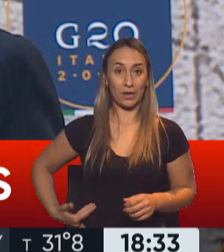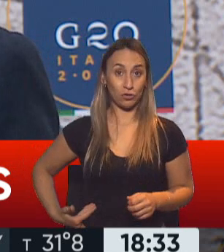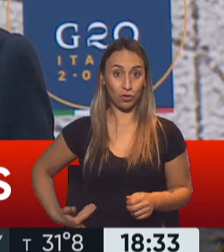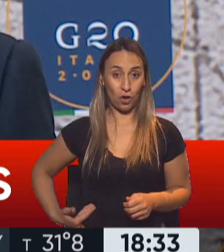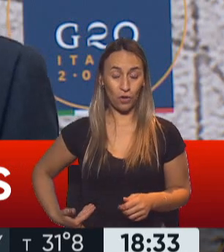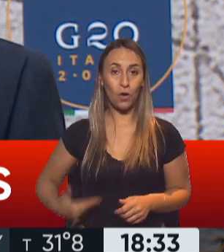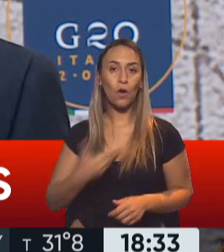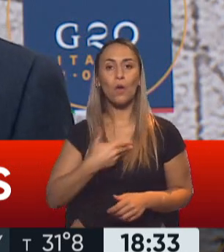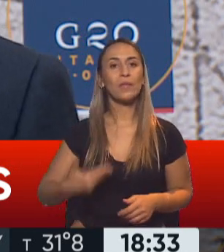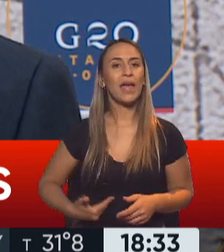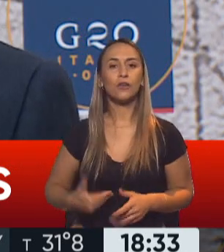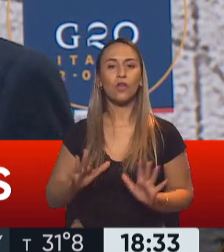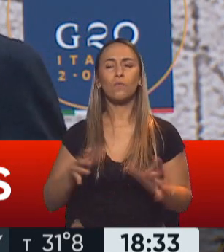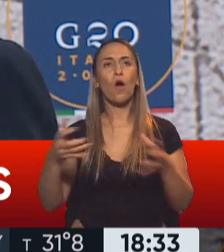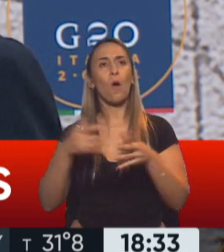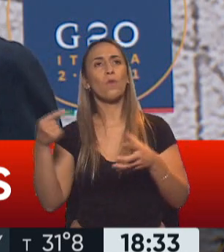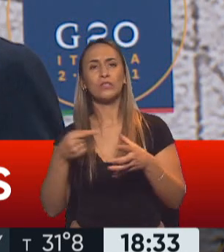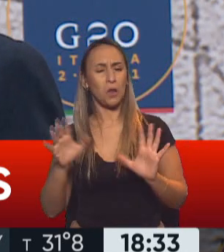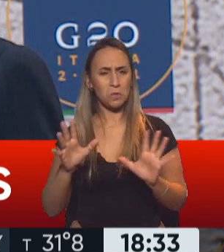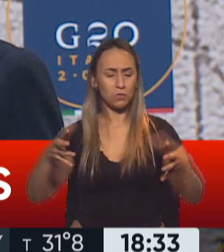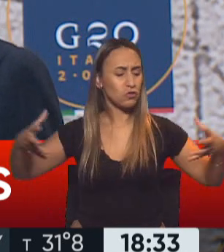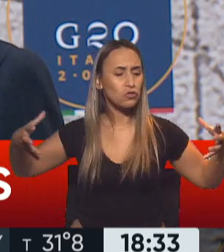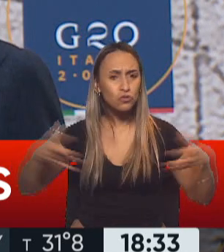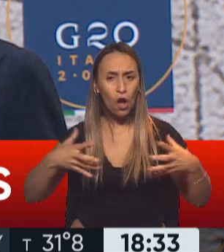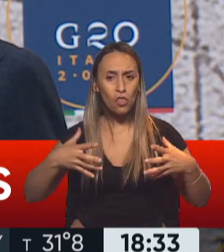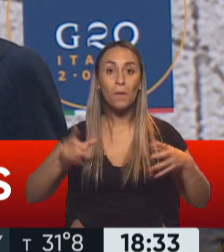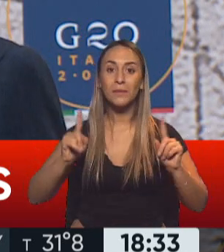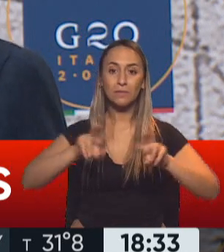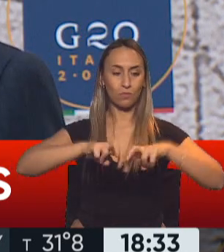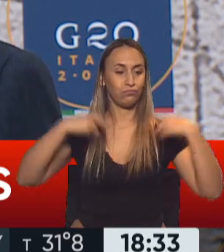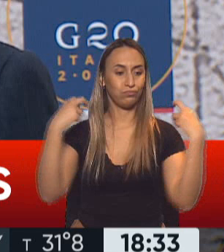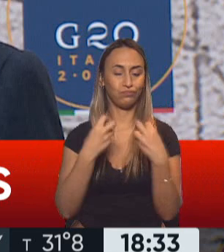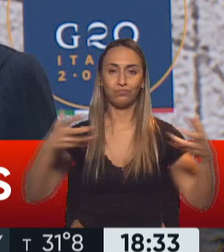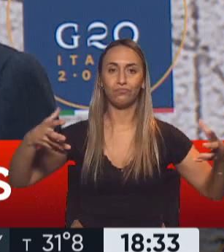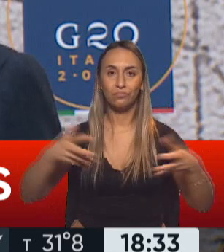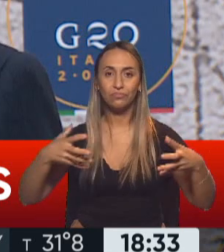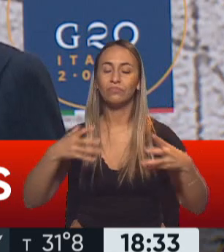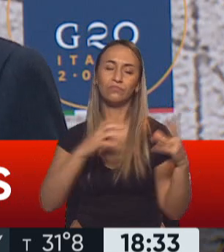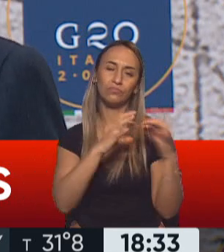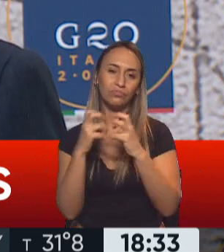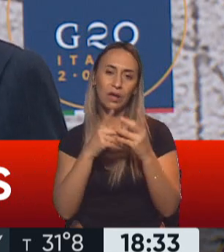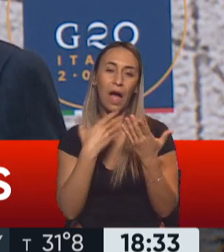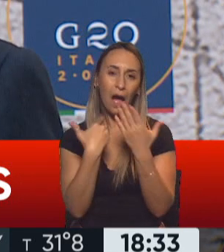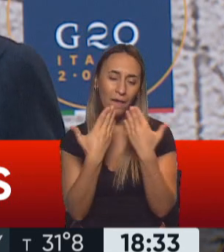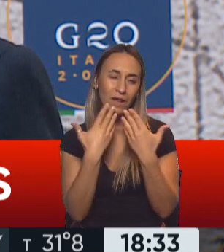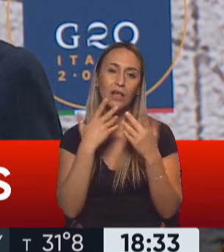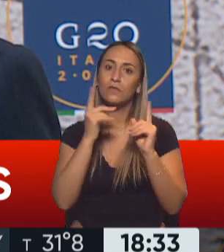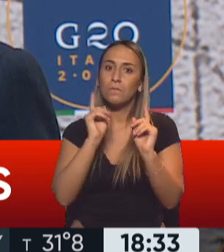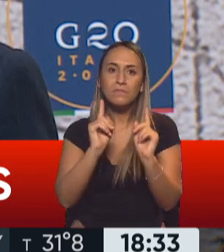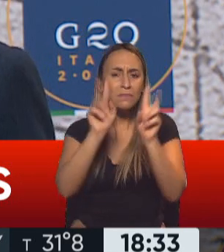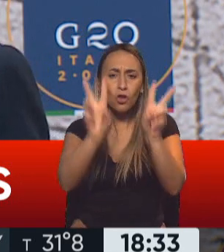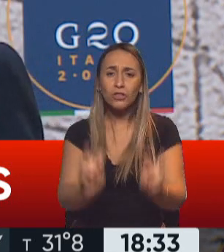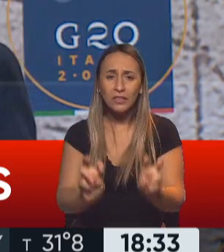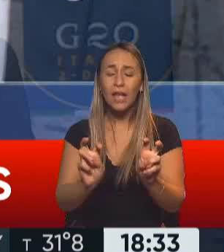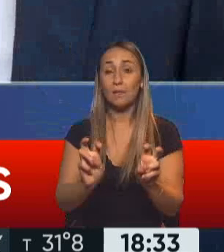como la oposición en una misma mesa, dialogando sobre el tema puntualmente de la interacción con organismos internacionales,